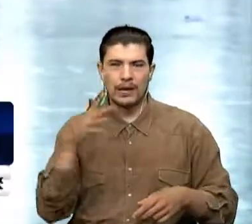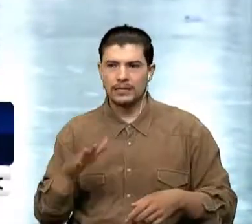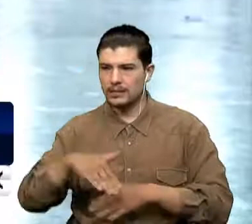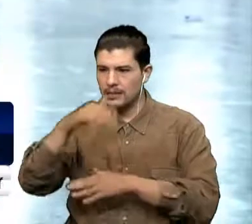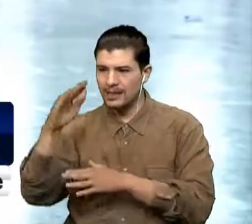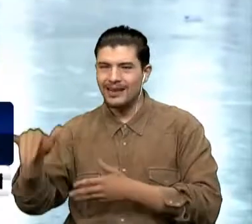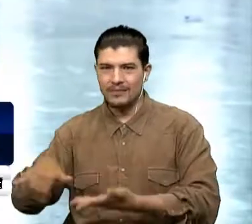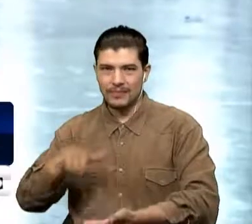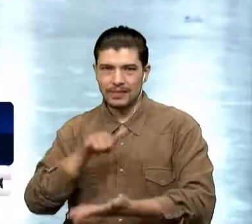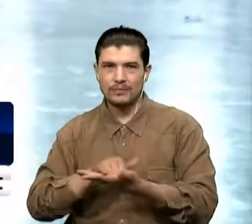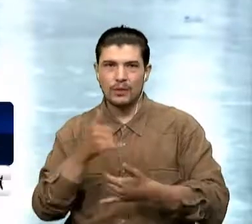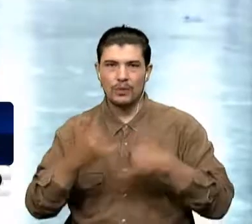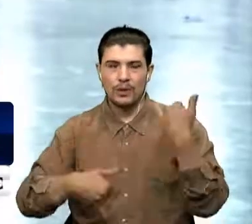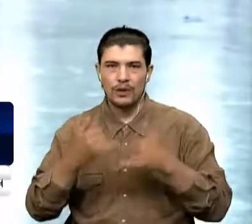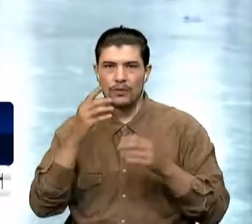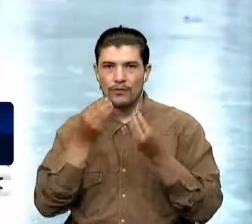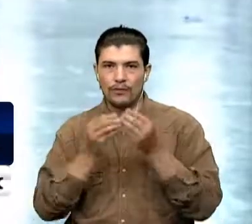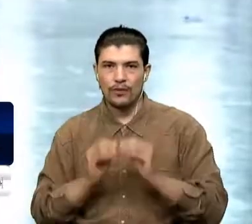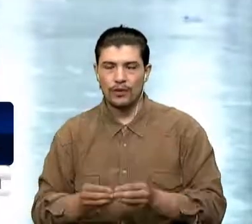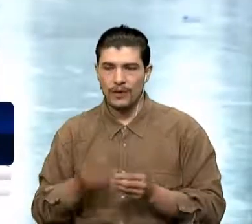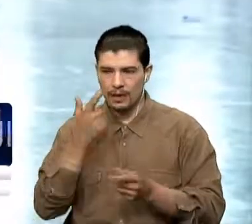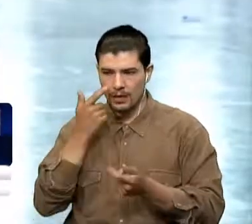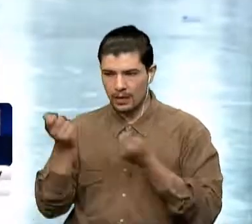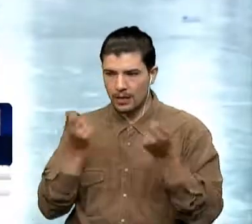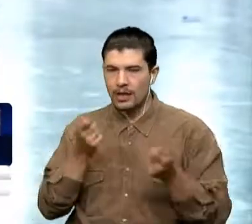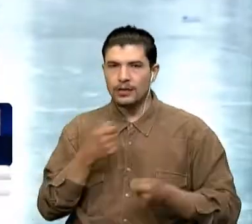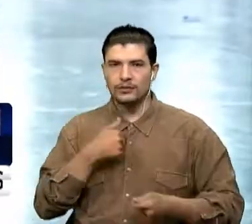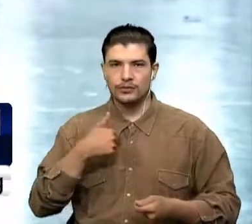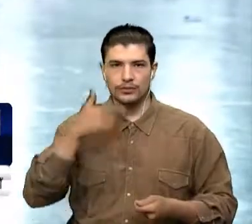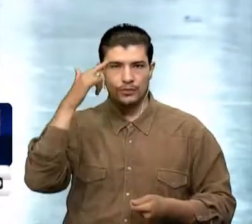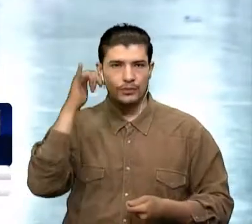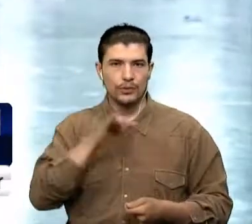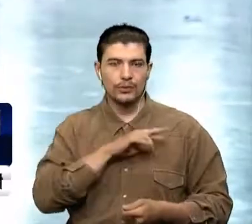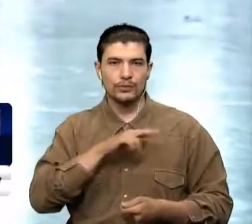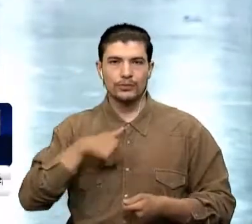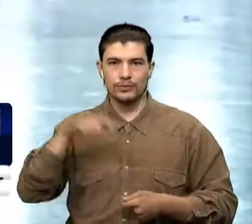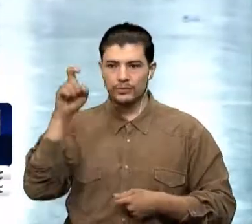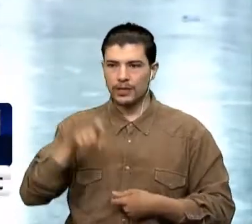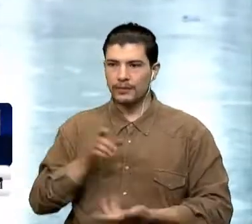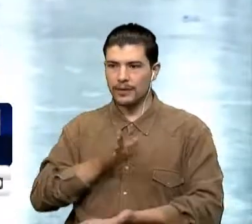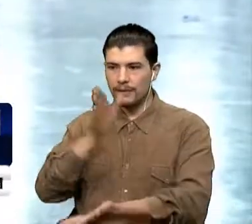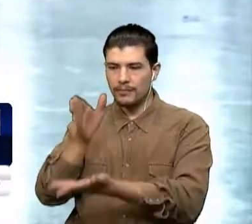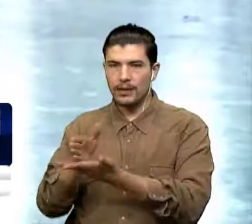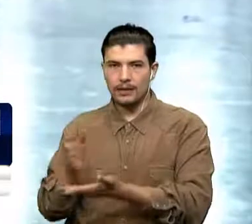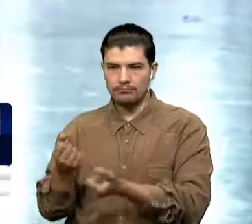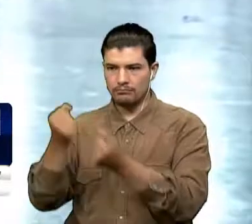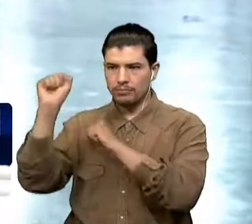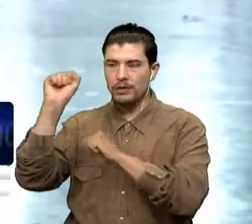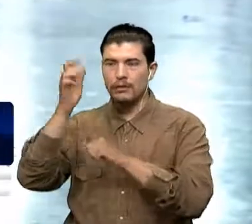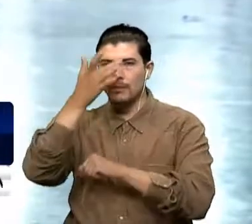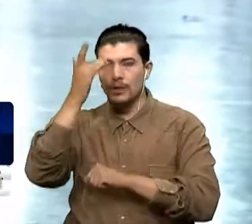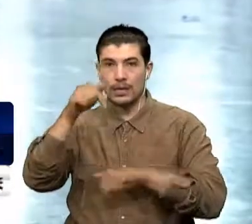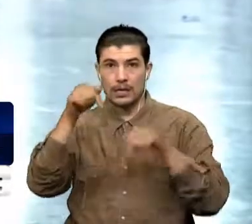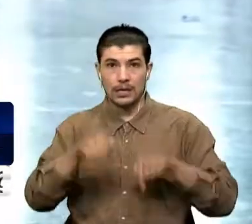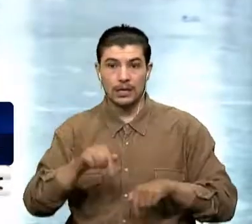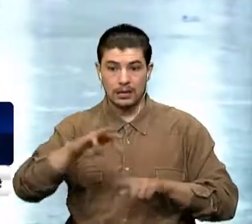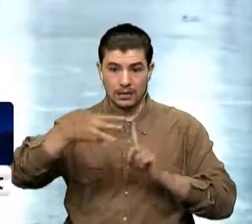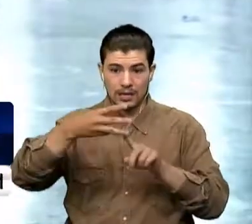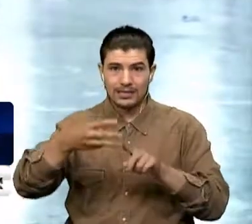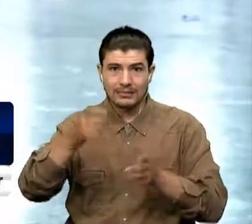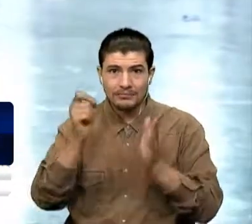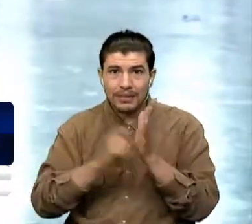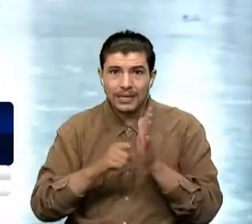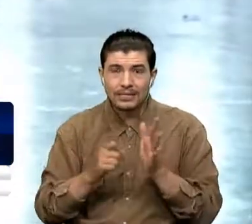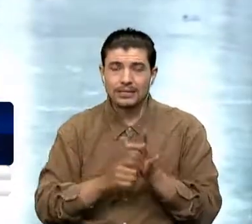el mismo estilo de juego y yo creo que tenemos que ir a a sacar ya los puntos porque ya no podemos